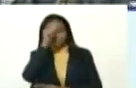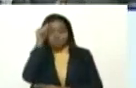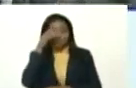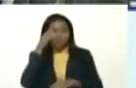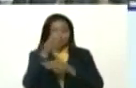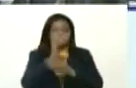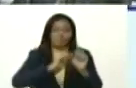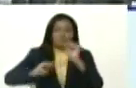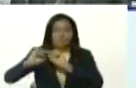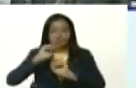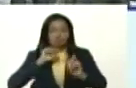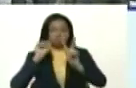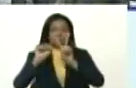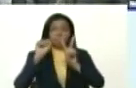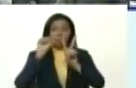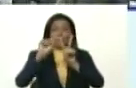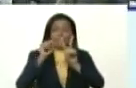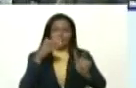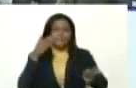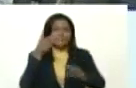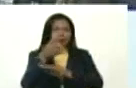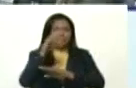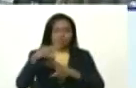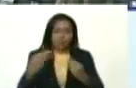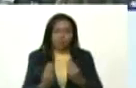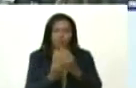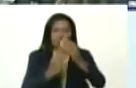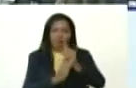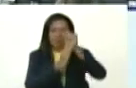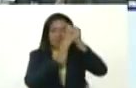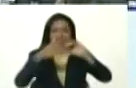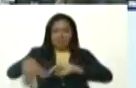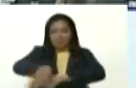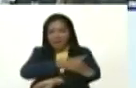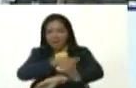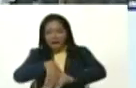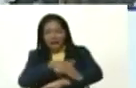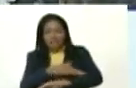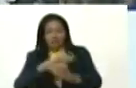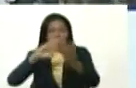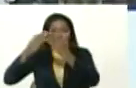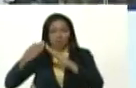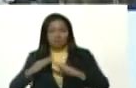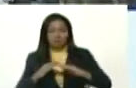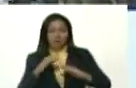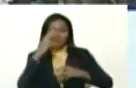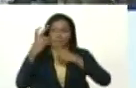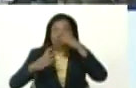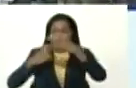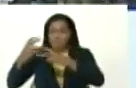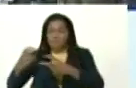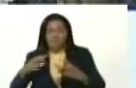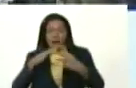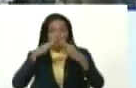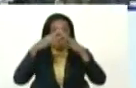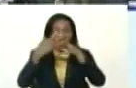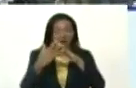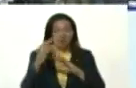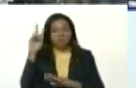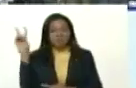el movimiento Somos Venezuela con los líderes de calle y comunidad a recorrer todos los barrios de